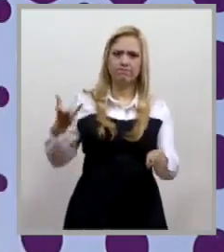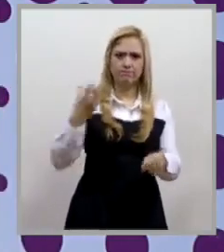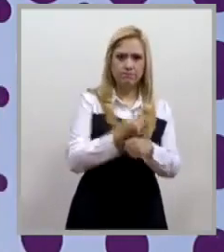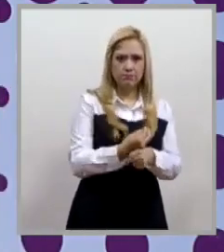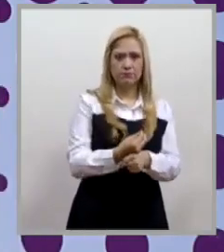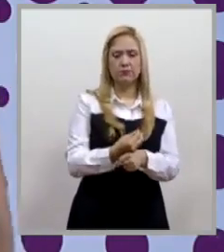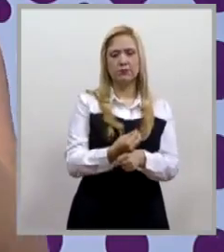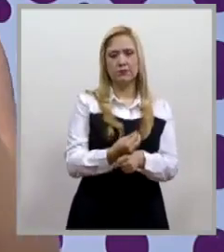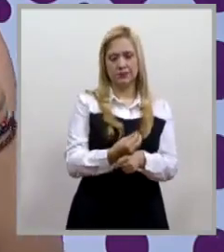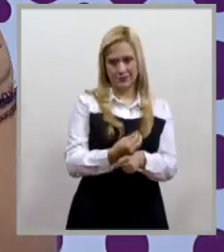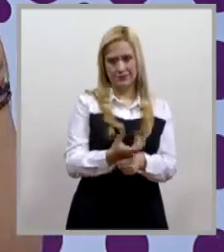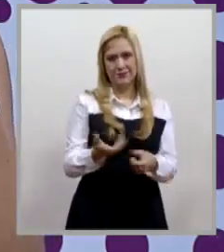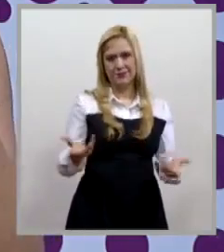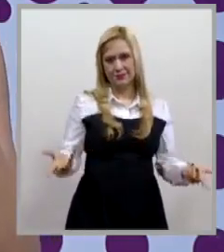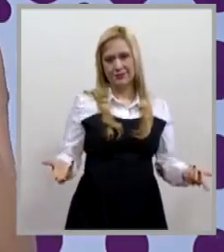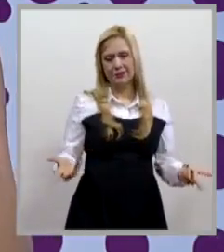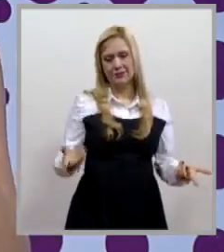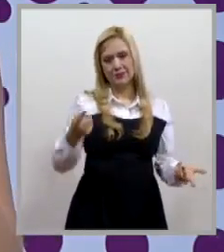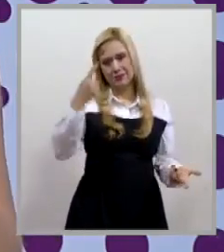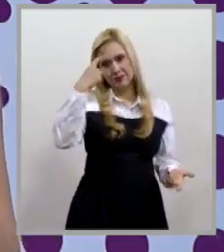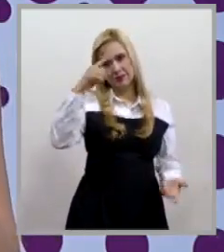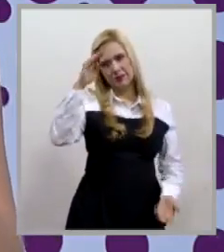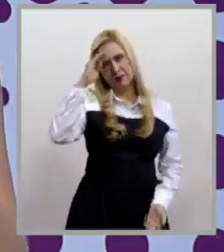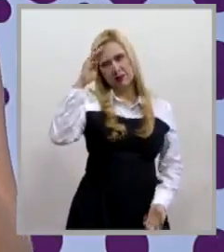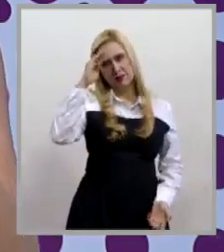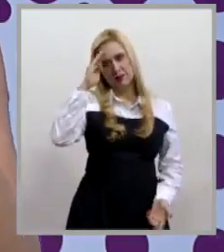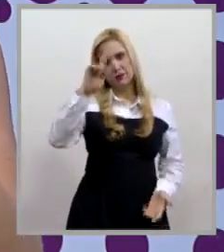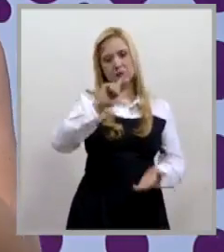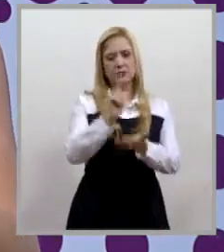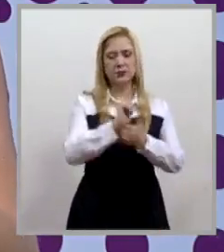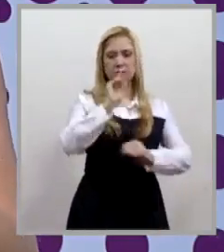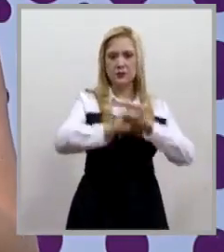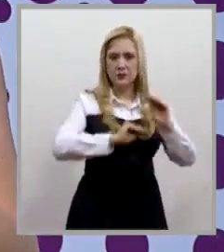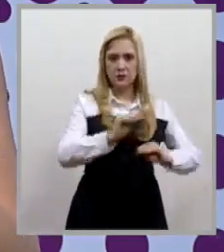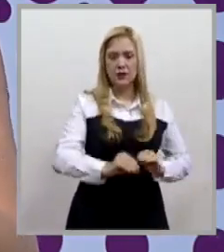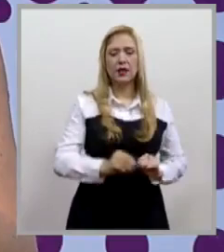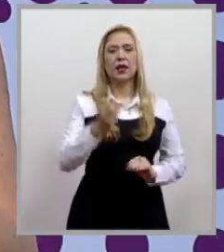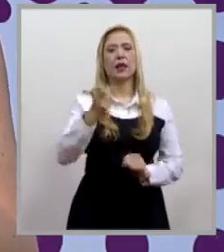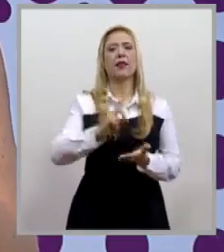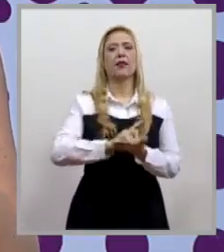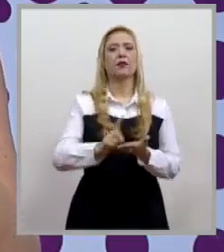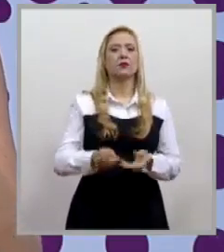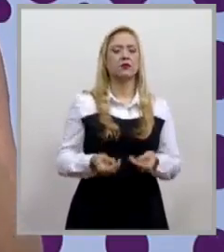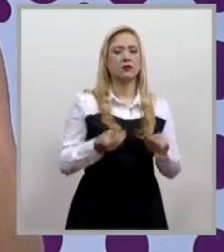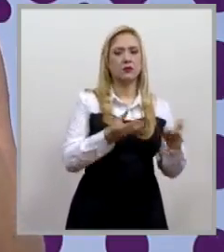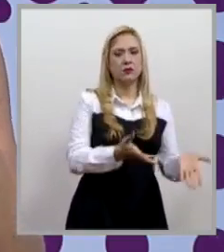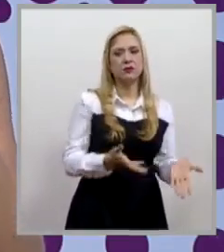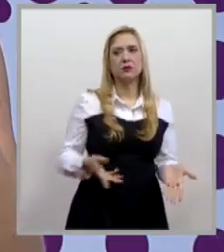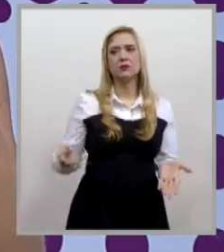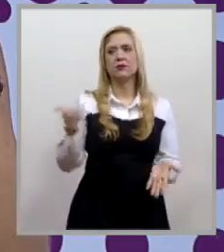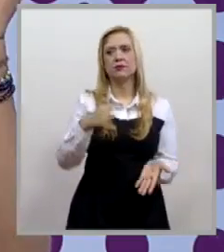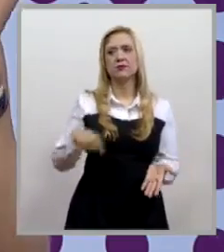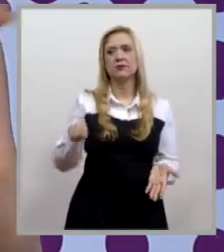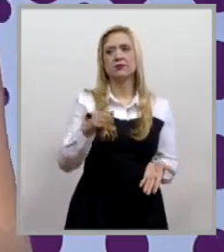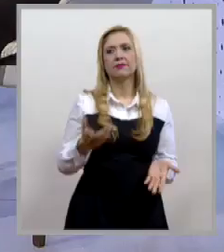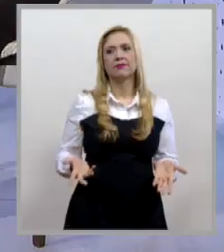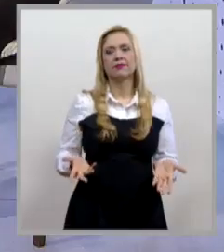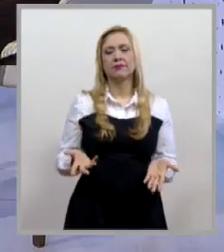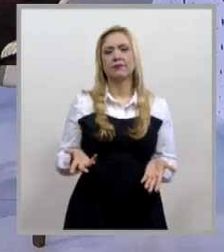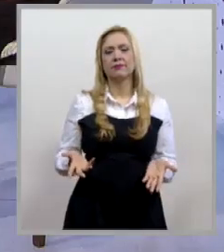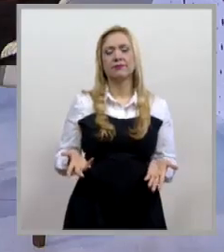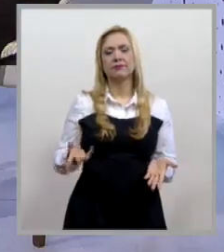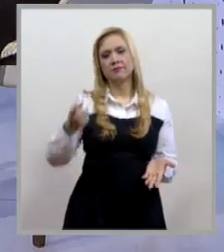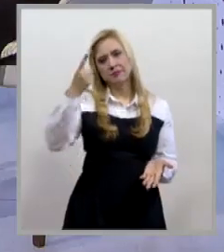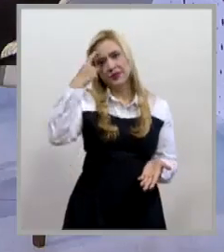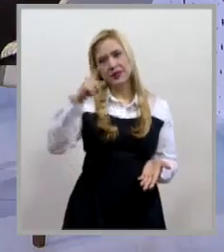tal vez concentrar estas reflexiones en una ley, hacemos efectivos esos derechos que no se están pues